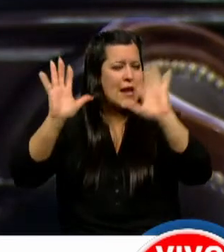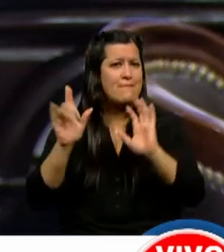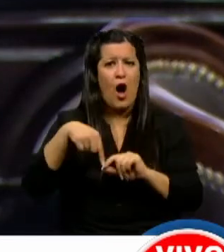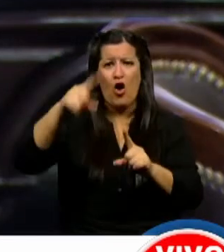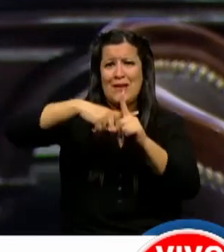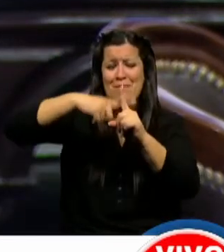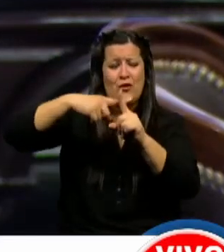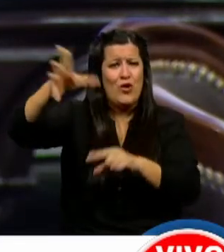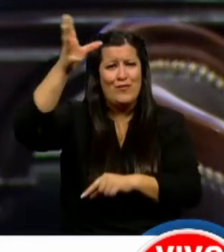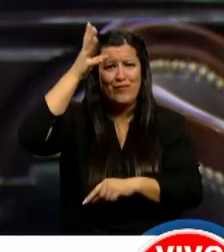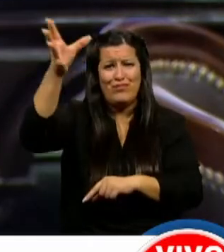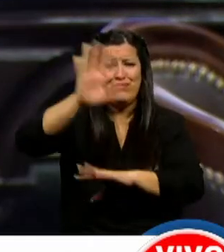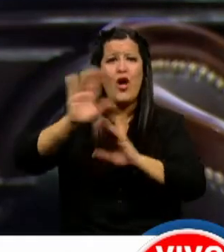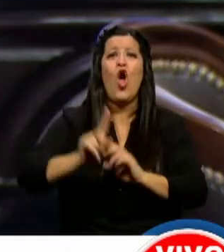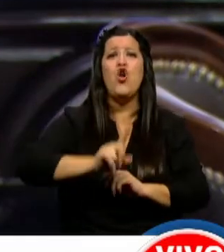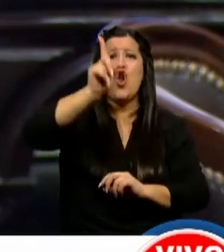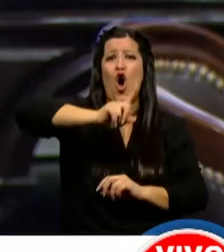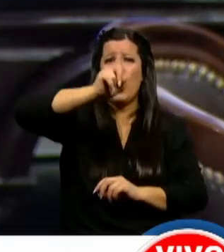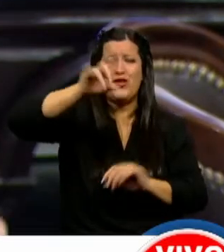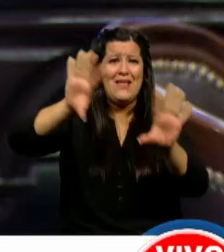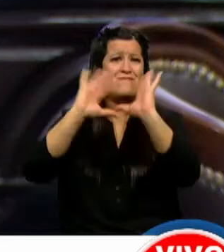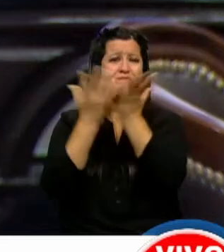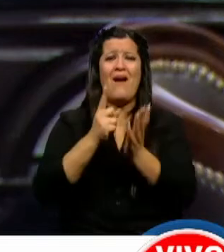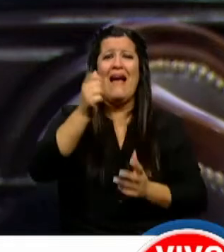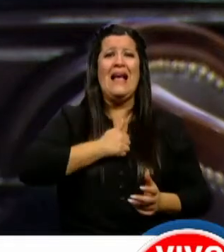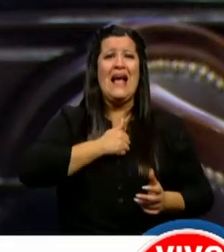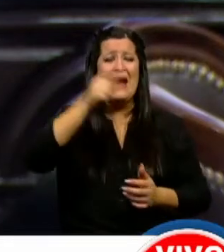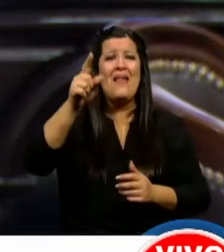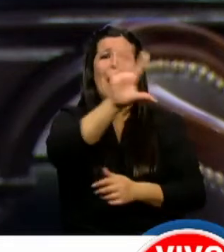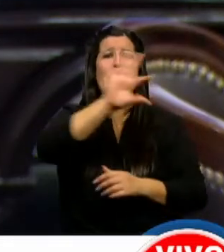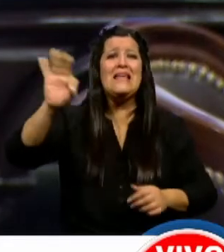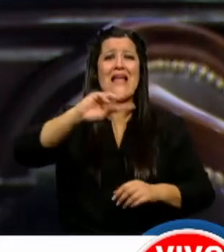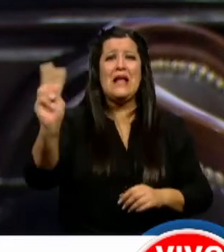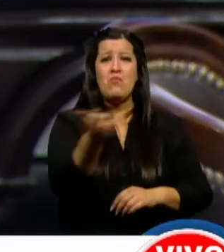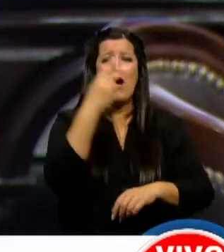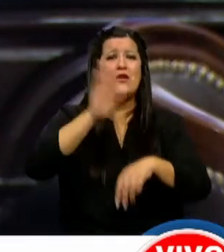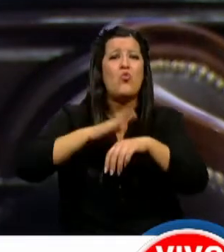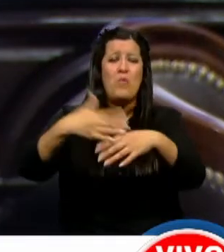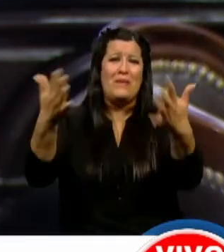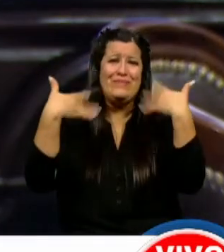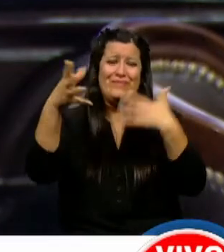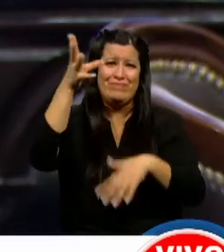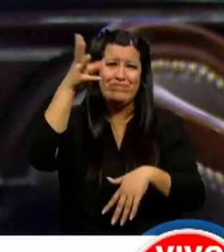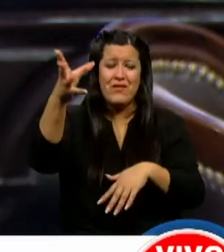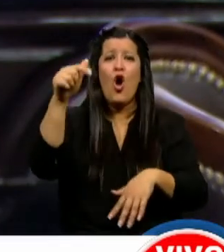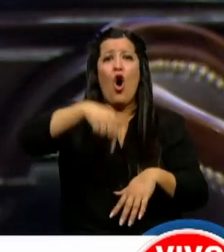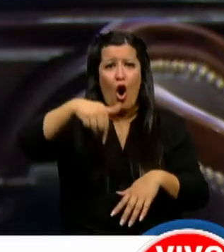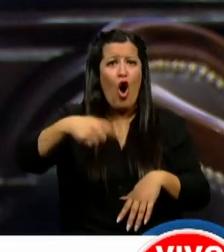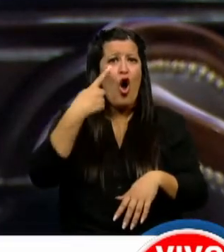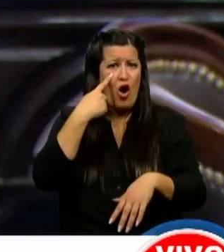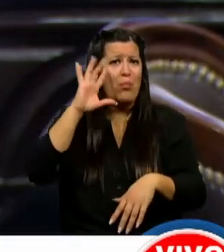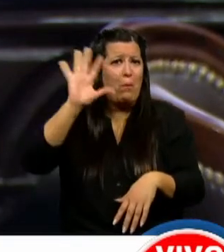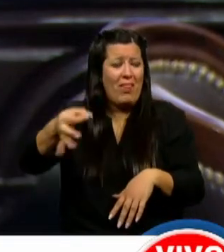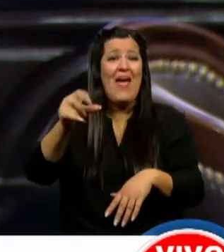temperaturas extremas en el norte del planeta. Canadá, más de 500 muertes por la hora de calor. Hoy conocimos también que en